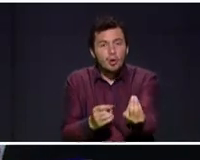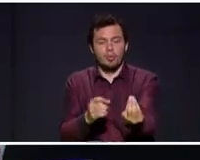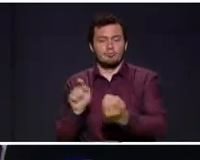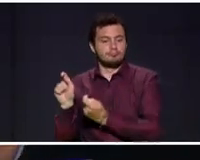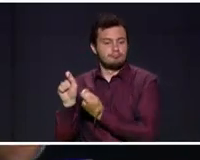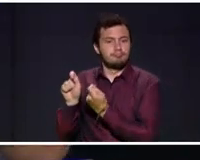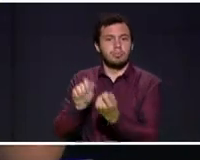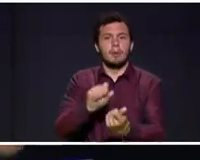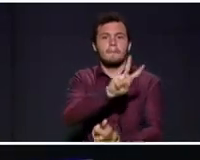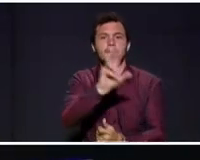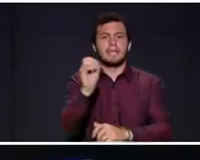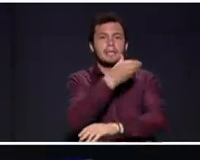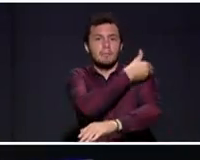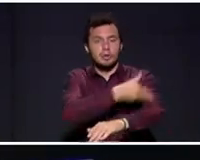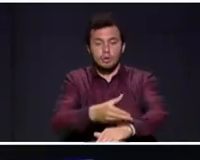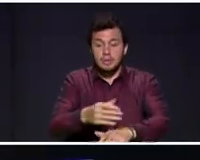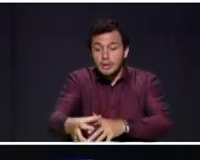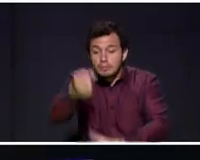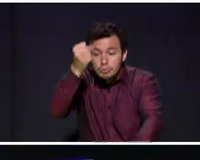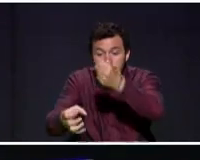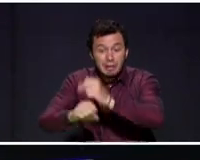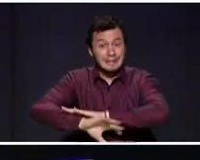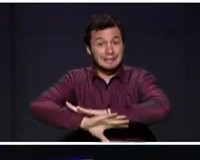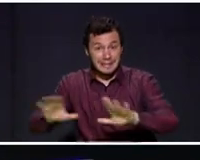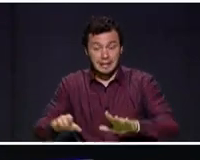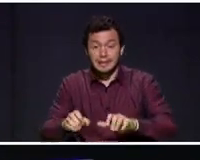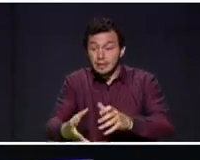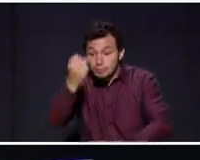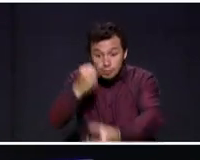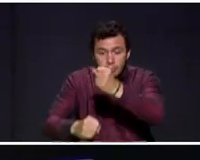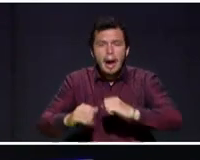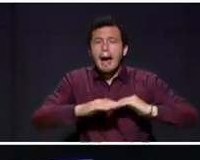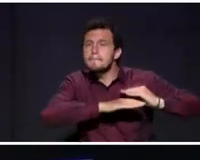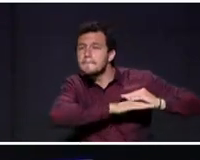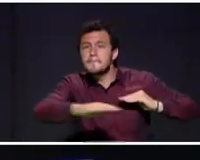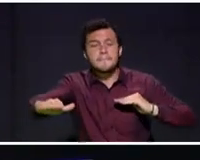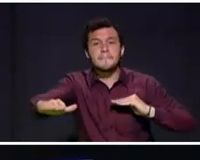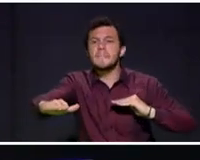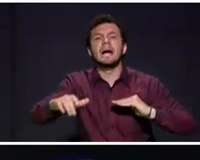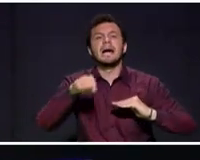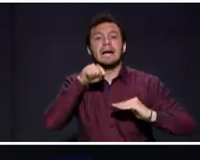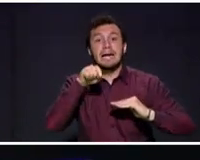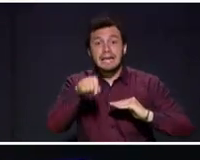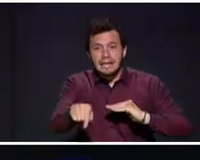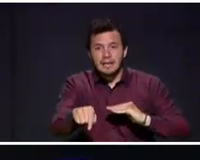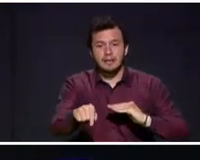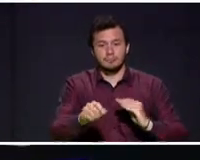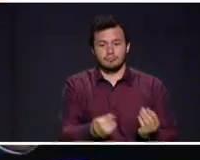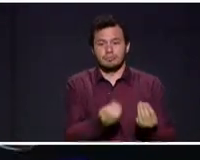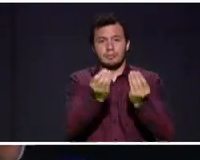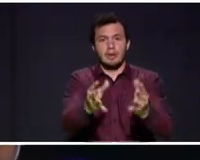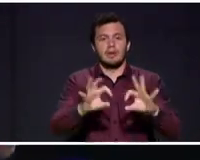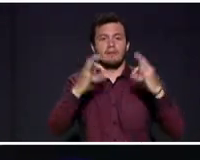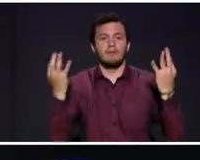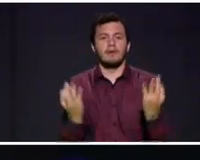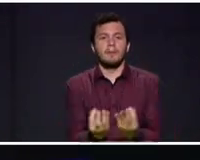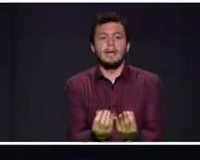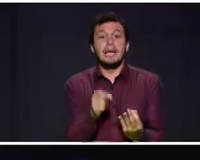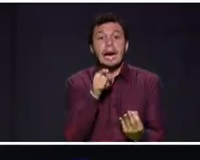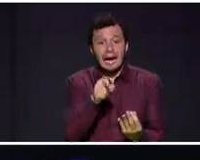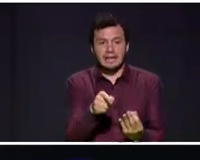que erradiquen y que ellos siembren la hectárea radicada la vamos a extinguir el dominio ya vamos a ubicar a la familia que practique la erradicación